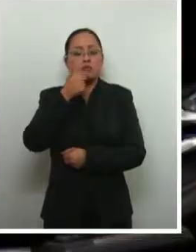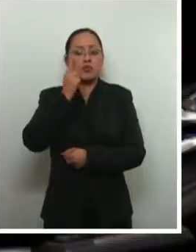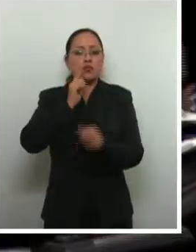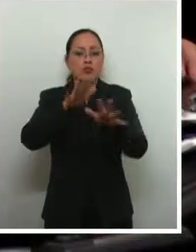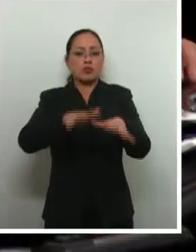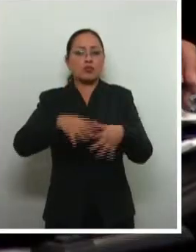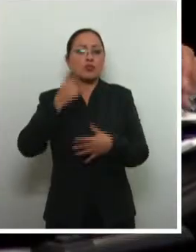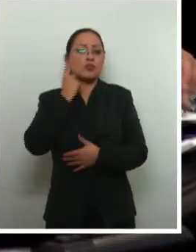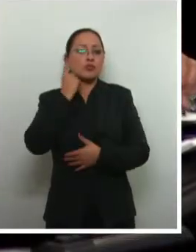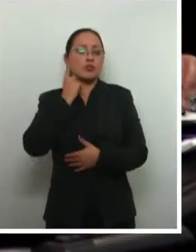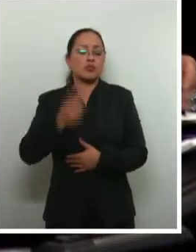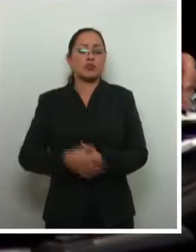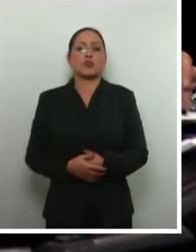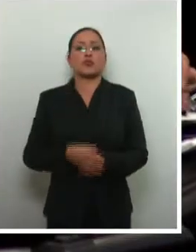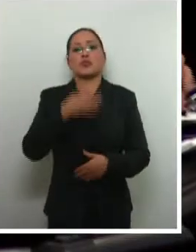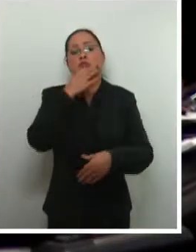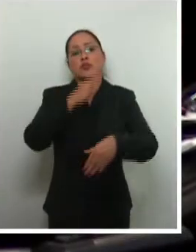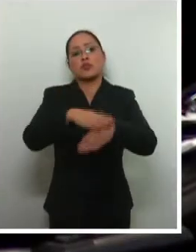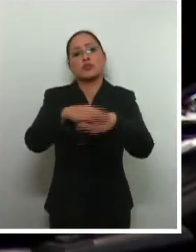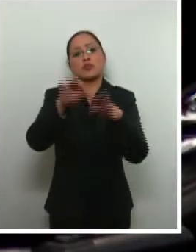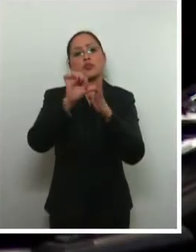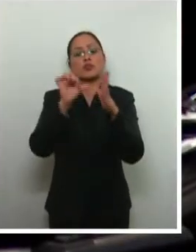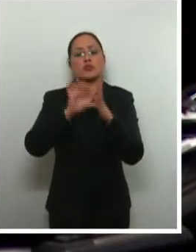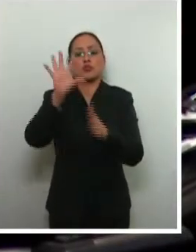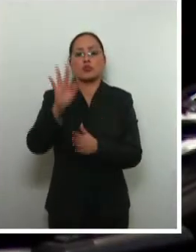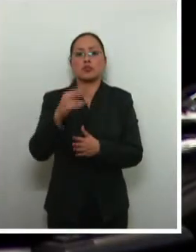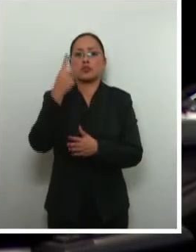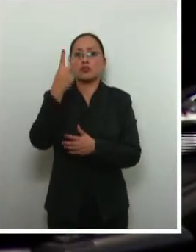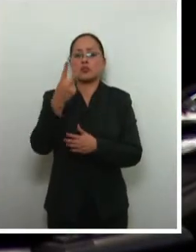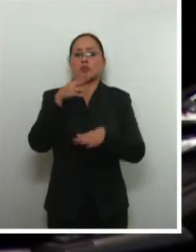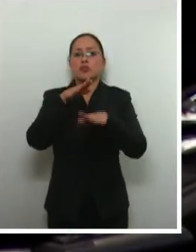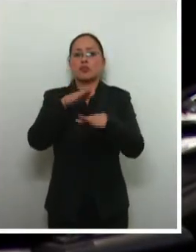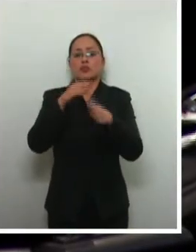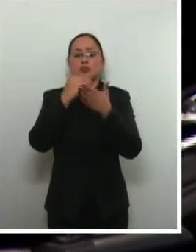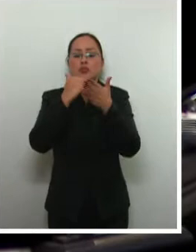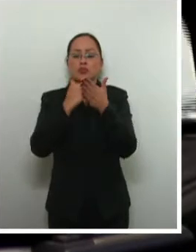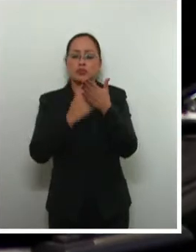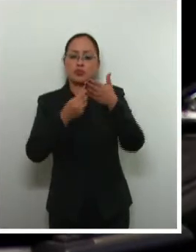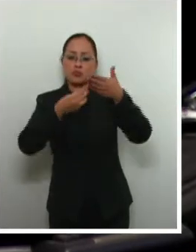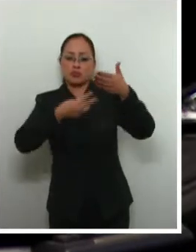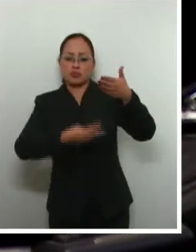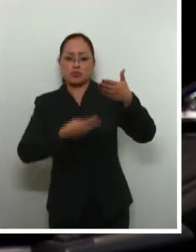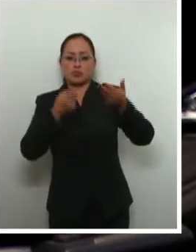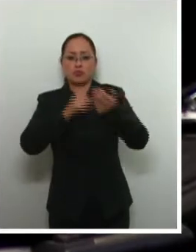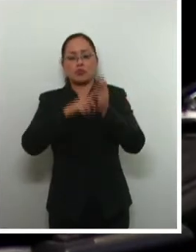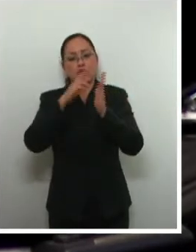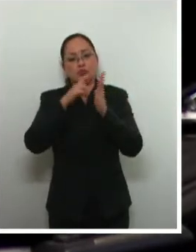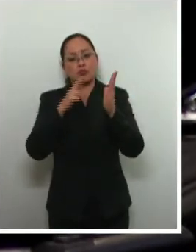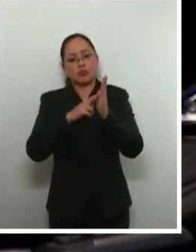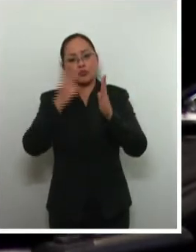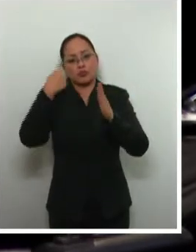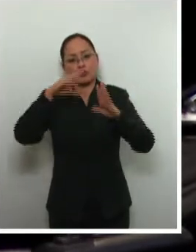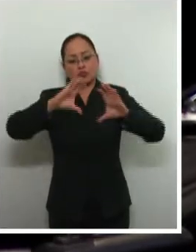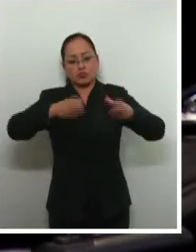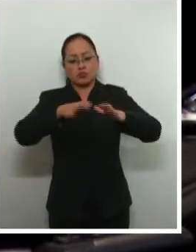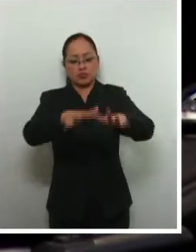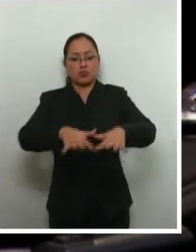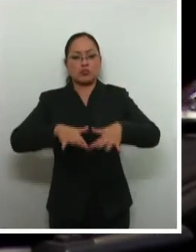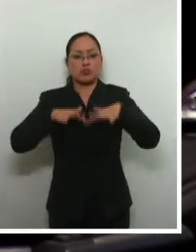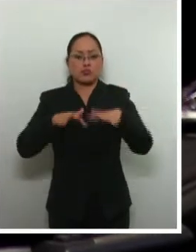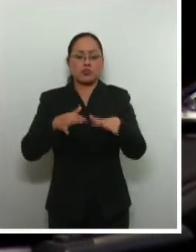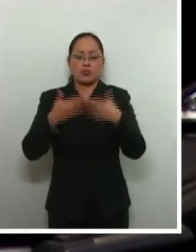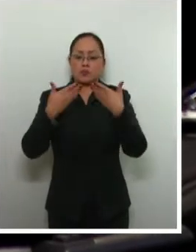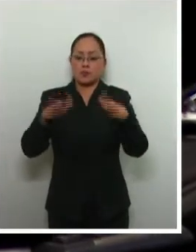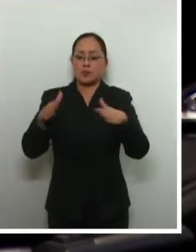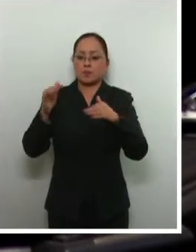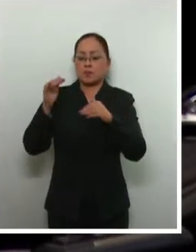Háganse los avisos a que se refiere el artículo 42, numeral 3 del reglamento para el gobierno interior.